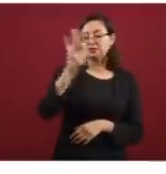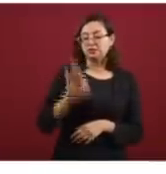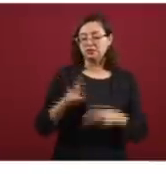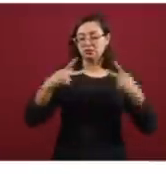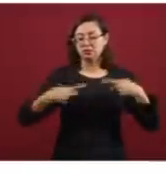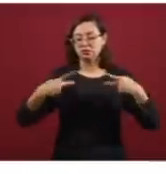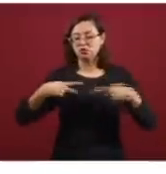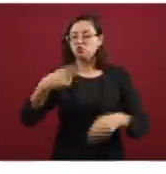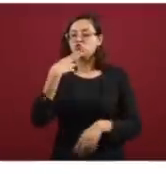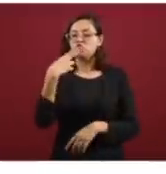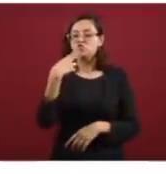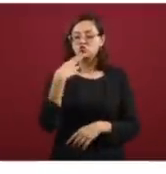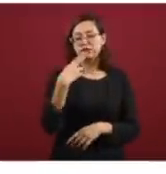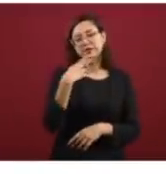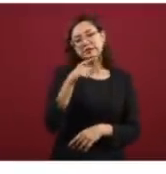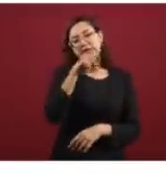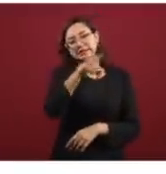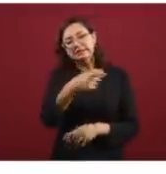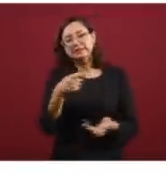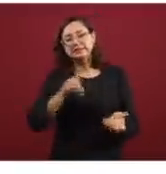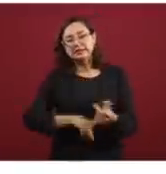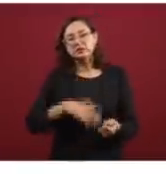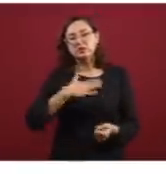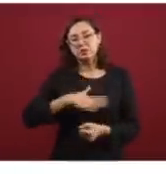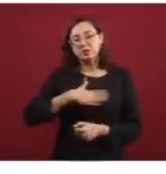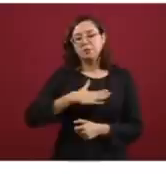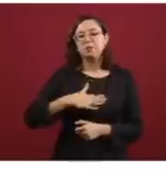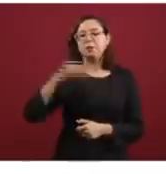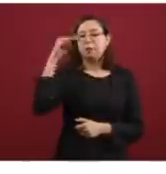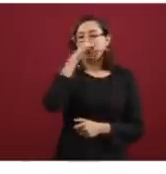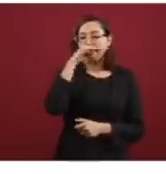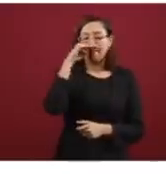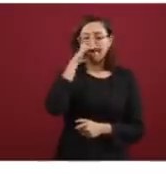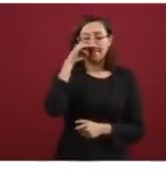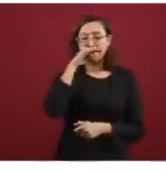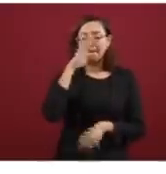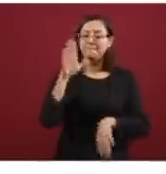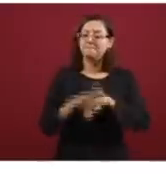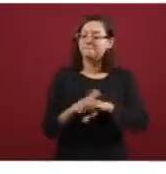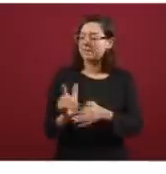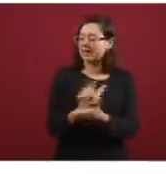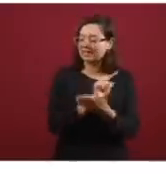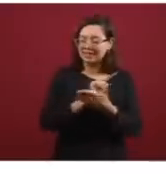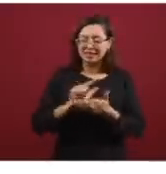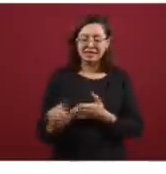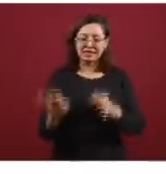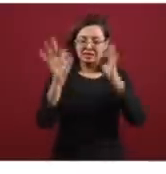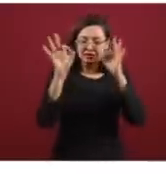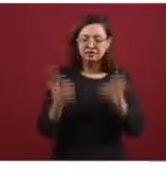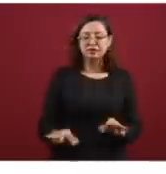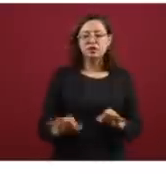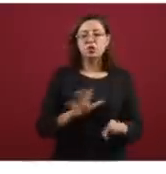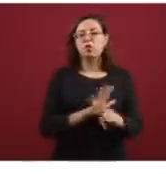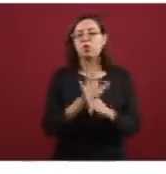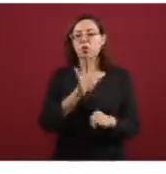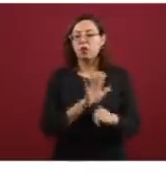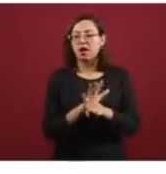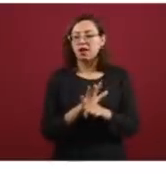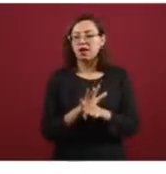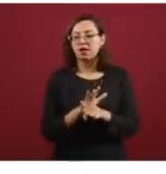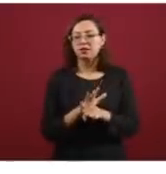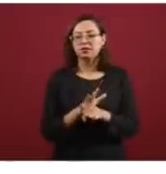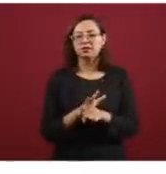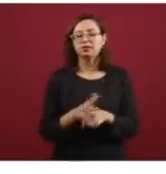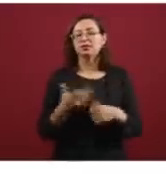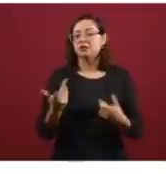servicio valoran el que existe un baño y no lo cobren. El sanitario más limpio que encontramos, los baños más limpios que encontramos